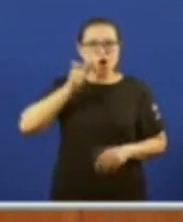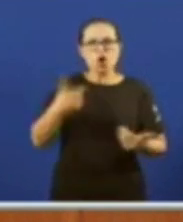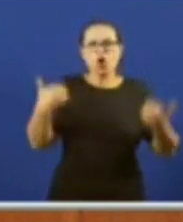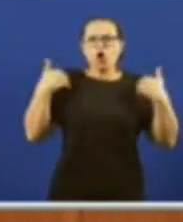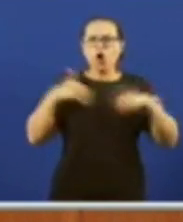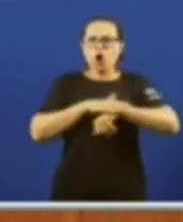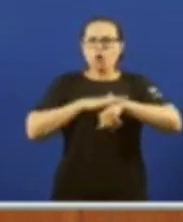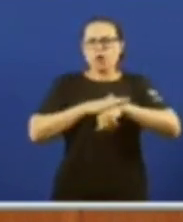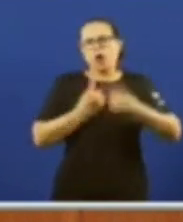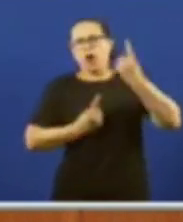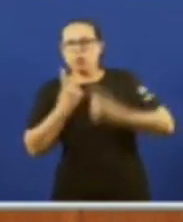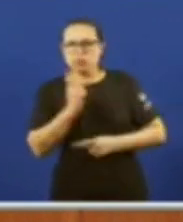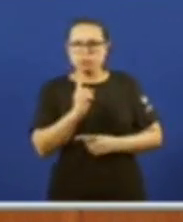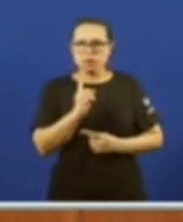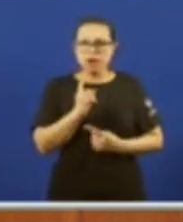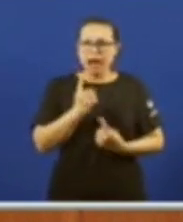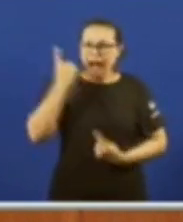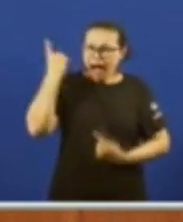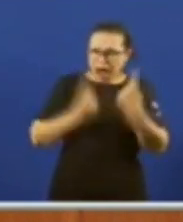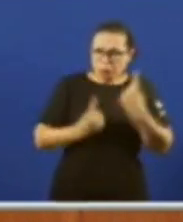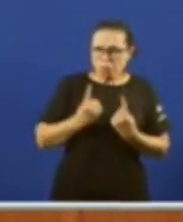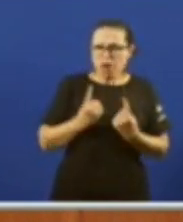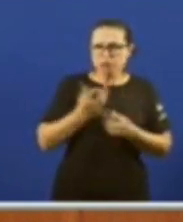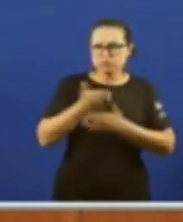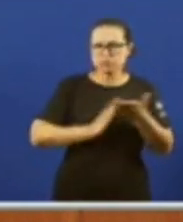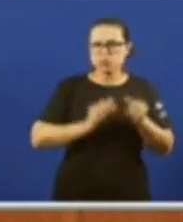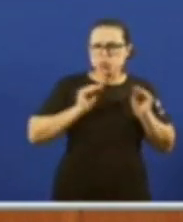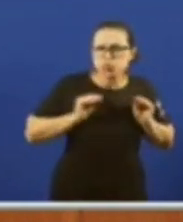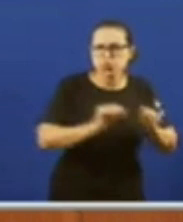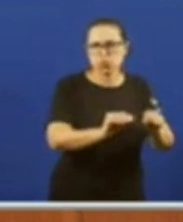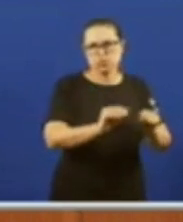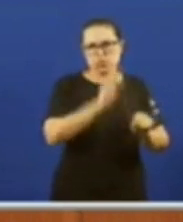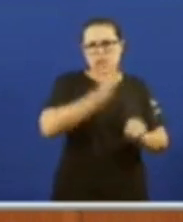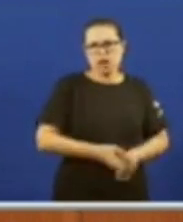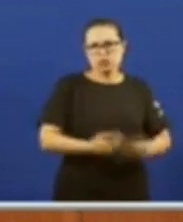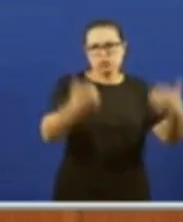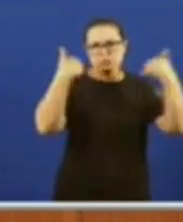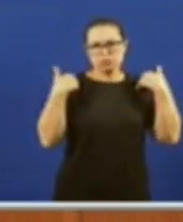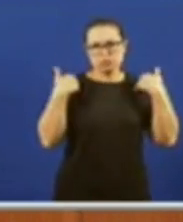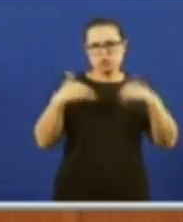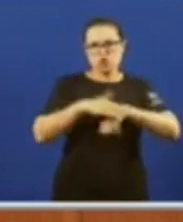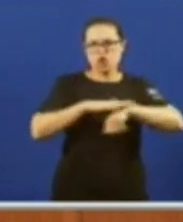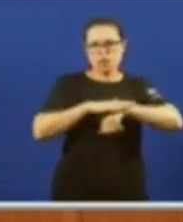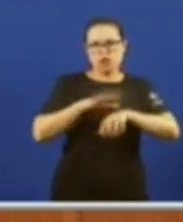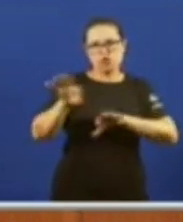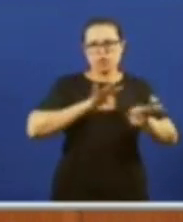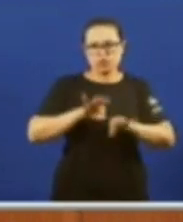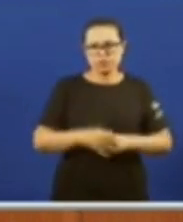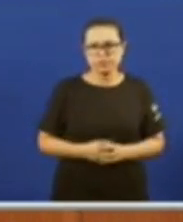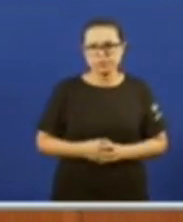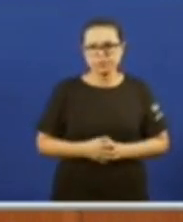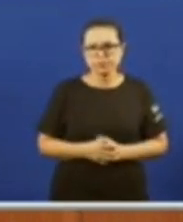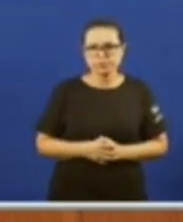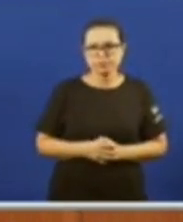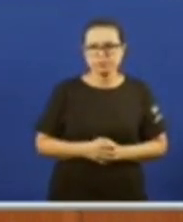goberno, pero hai outras que dependen directamente do que vostedes deciden. E mire, a